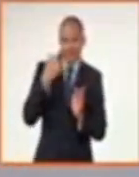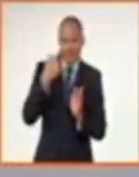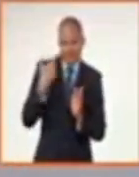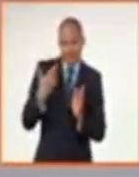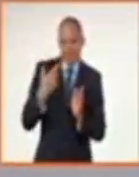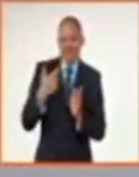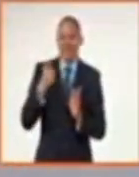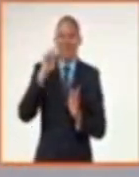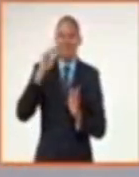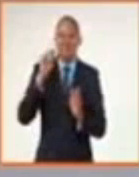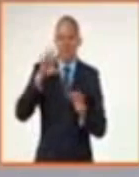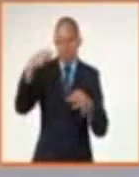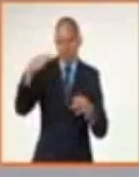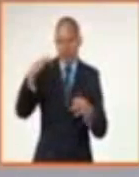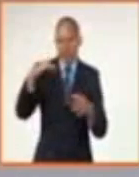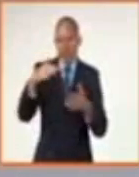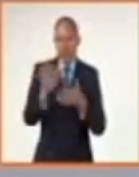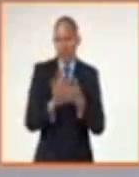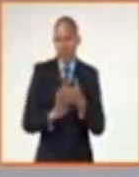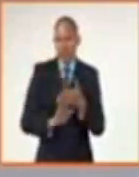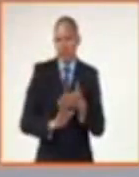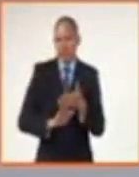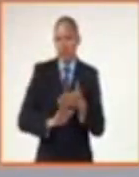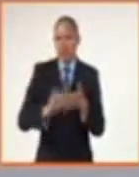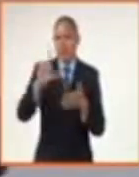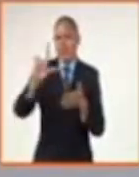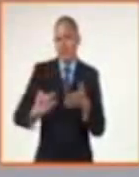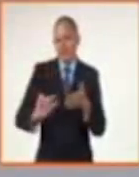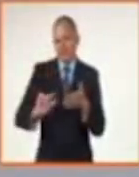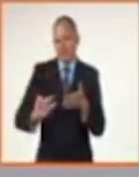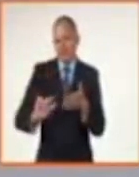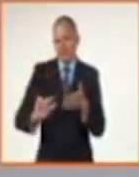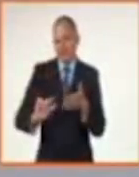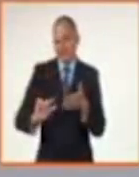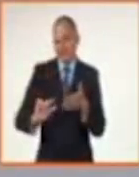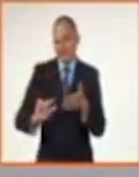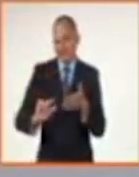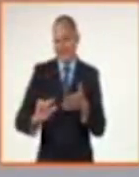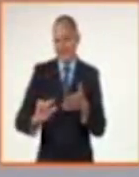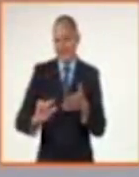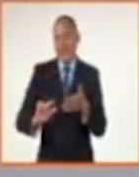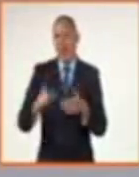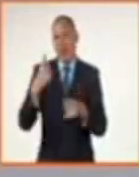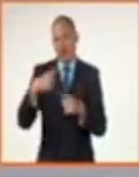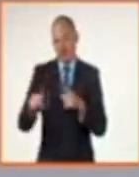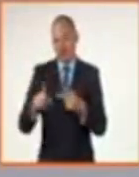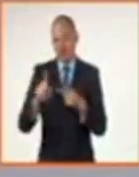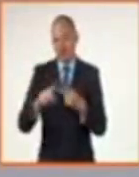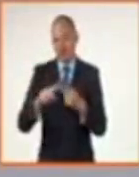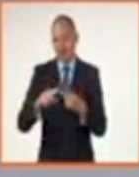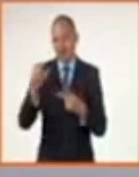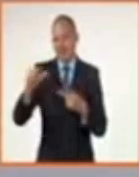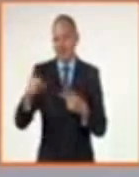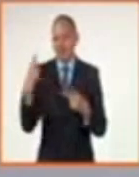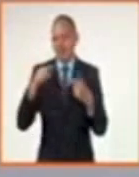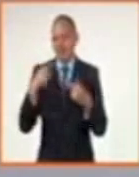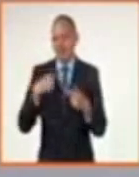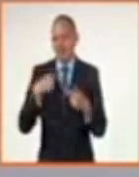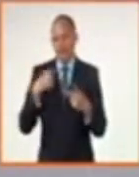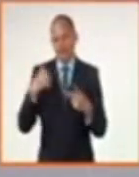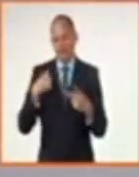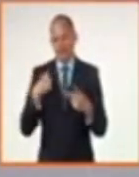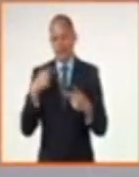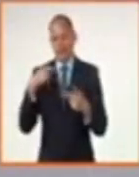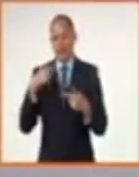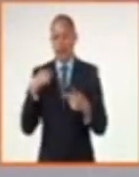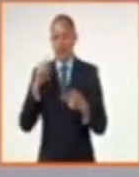habla de esa calidad del voto, y hablaba del abstencionismo. ¿Lo podemos dejar para más adelante o podemos hablar? Vamos a hablar de la hora cuando hablemos del contexto. Yo creo que,